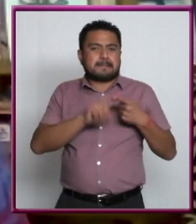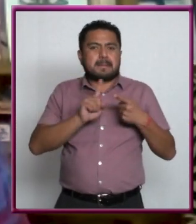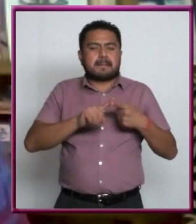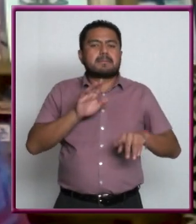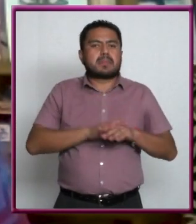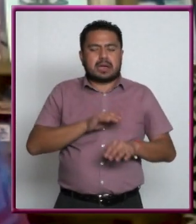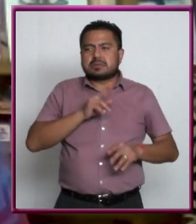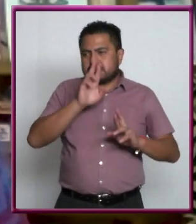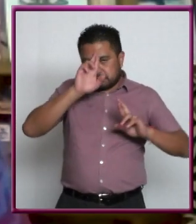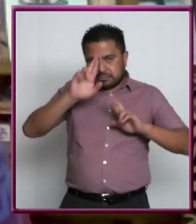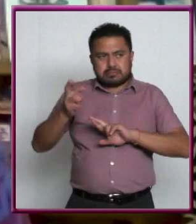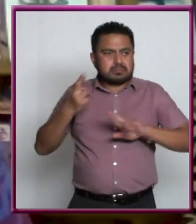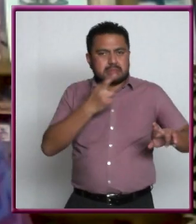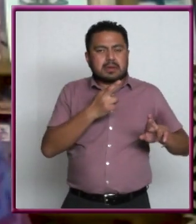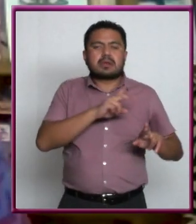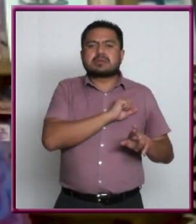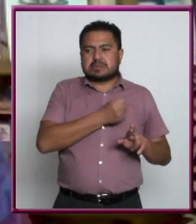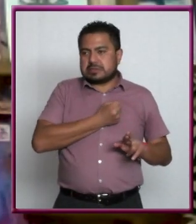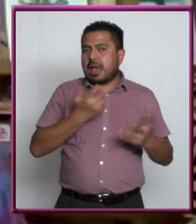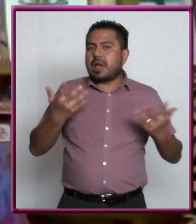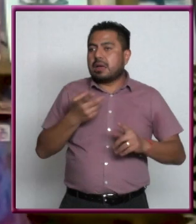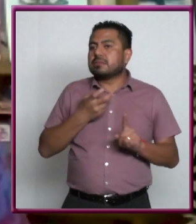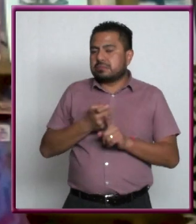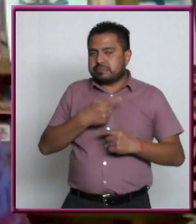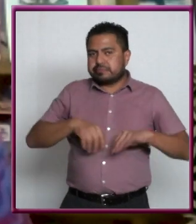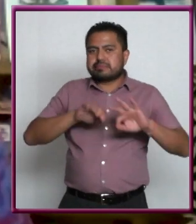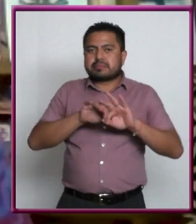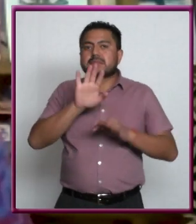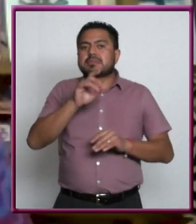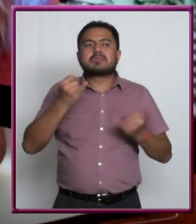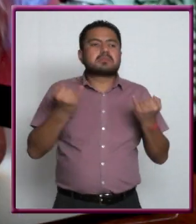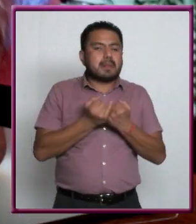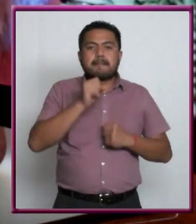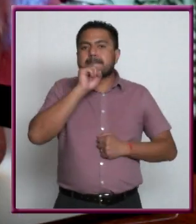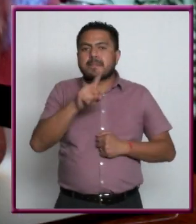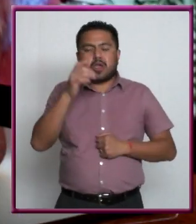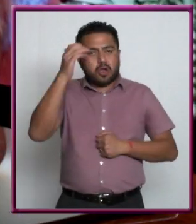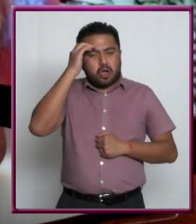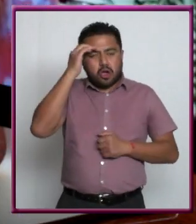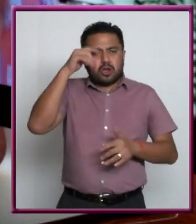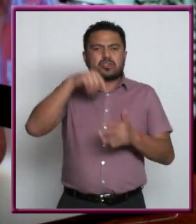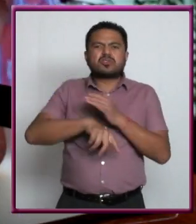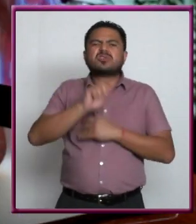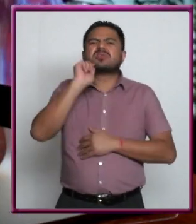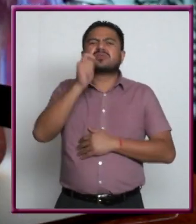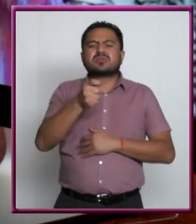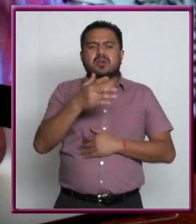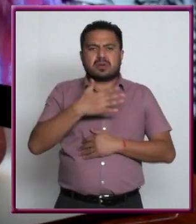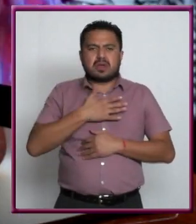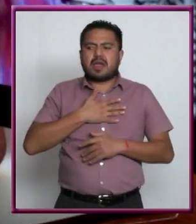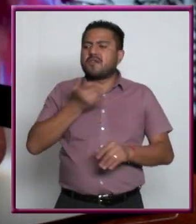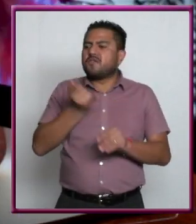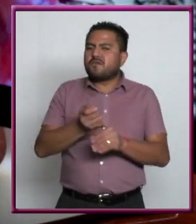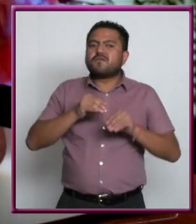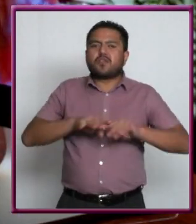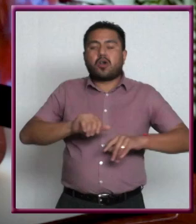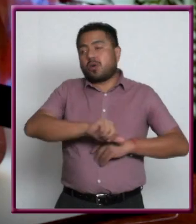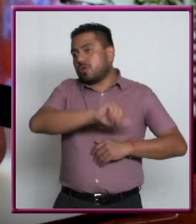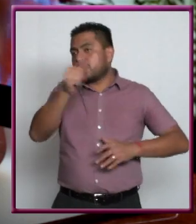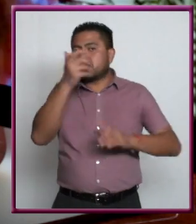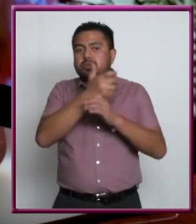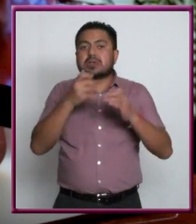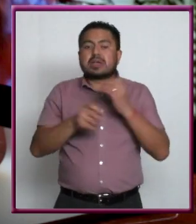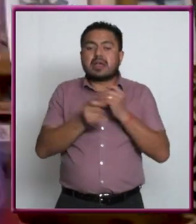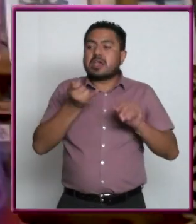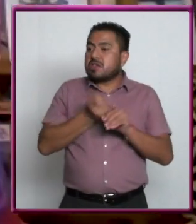como primera clave el respeto, que eso lo hace sano. Y también el conocimiento de nuestros datos, que